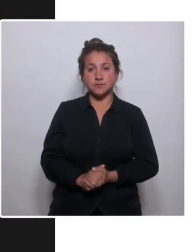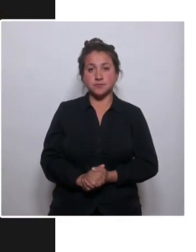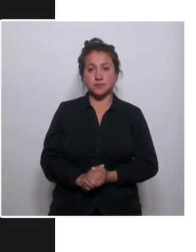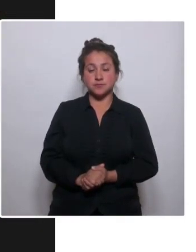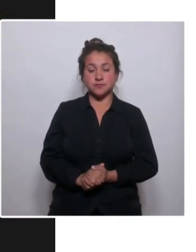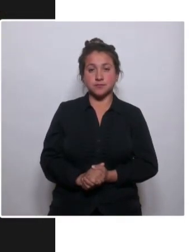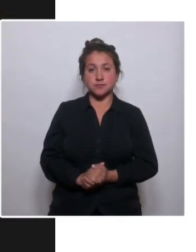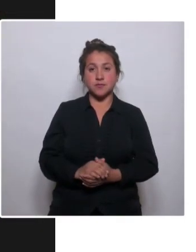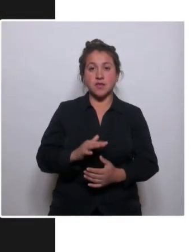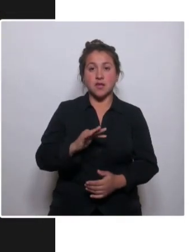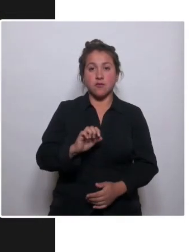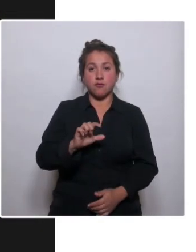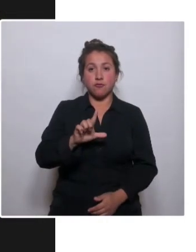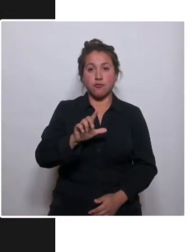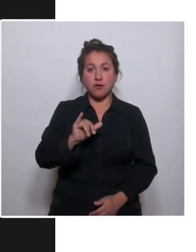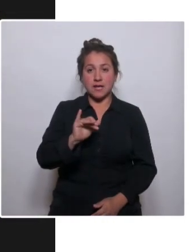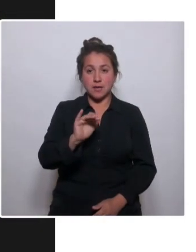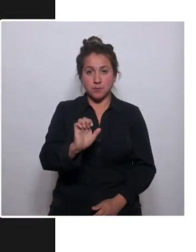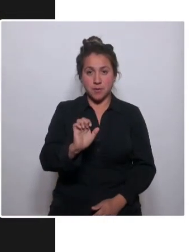Convencional Felipe Mena.